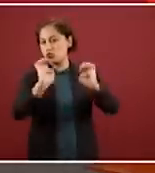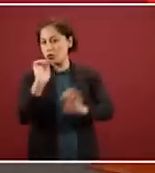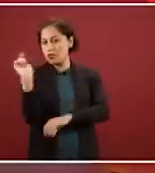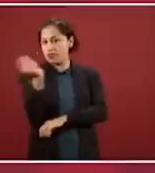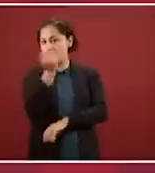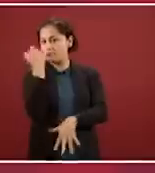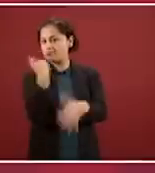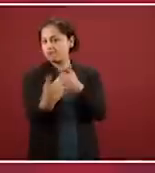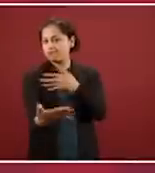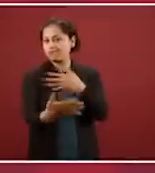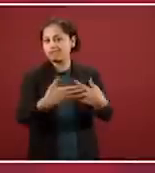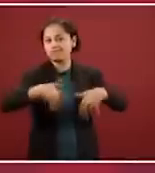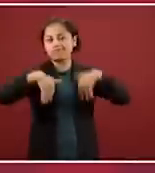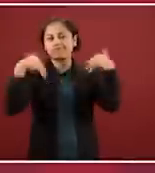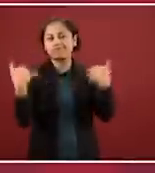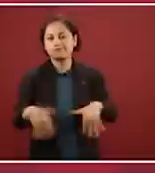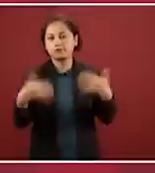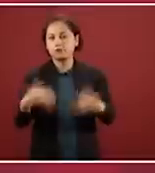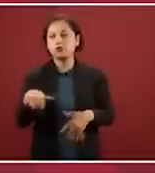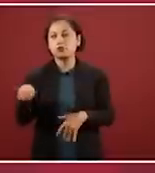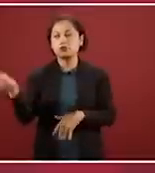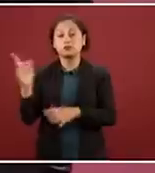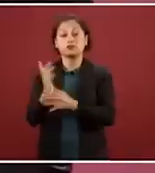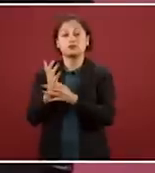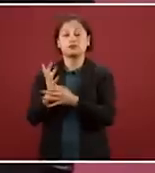¡Qué avance tecnológico!